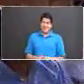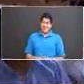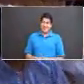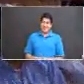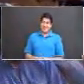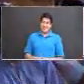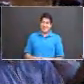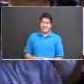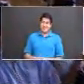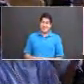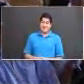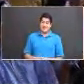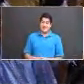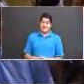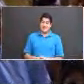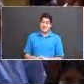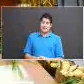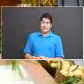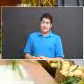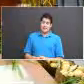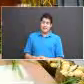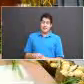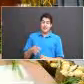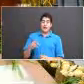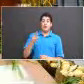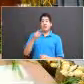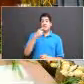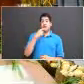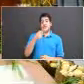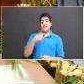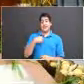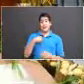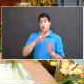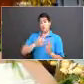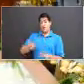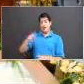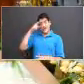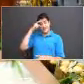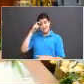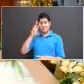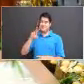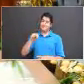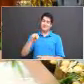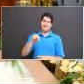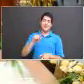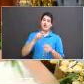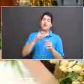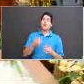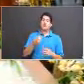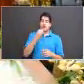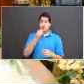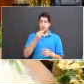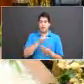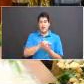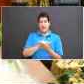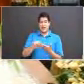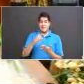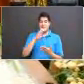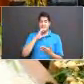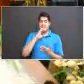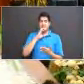pero entonces, ¿cómo hago, hermano Sergio? ¿Dejo de trabajar? No, hombre, no, tome la Santa Cena y la potestad de